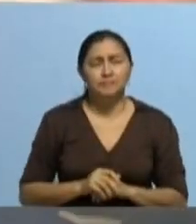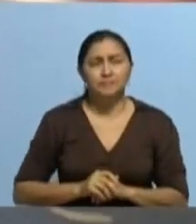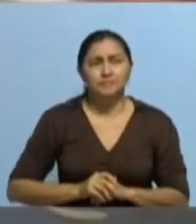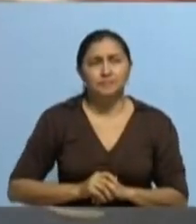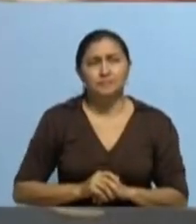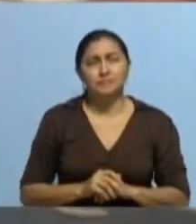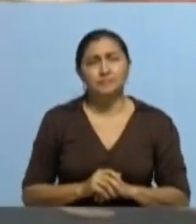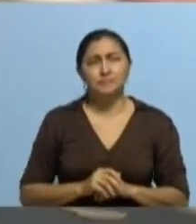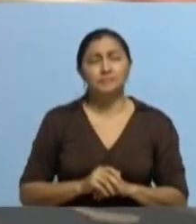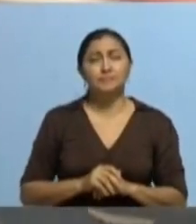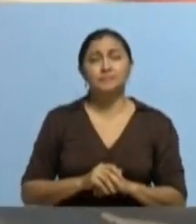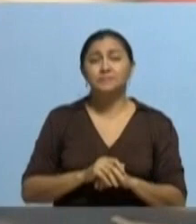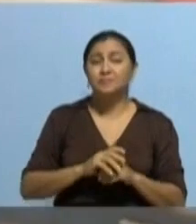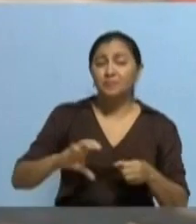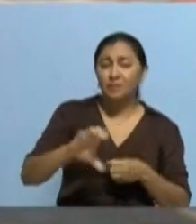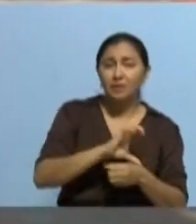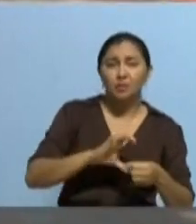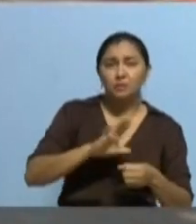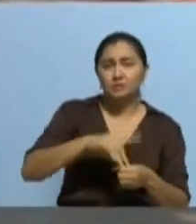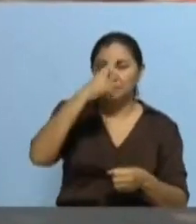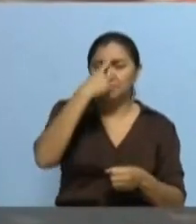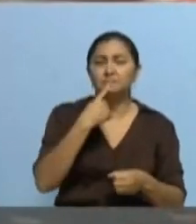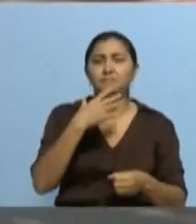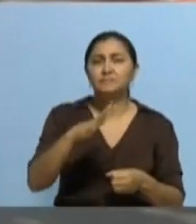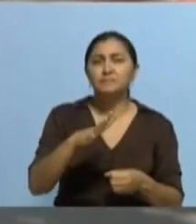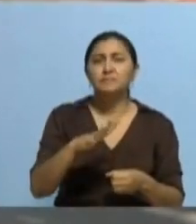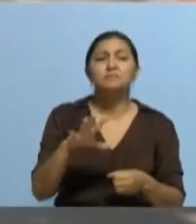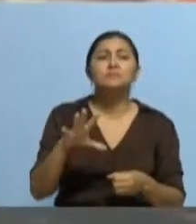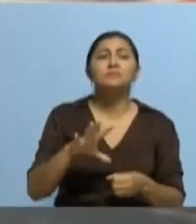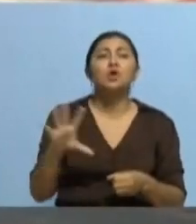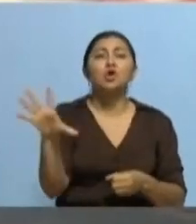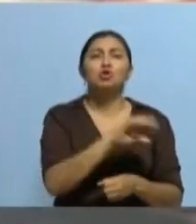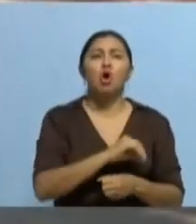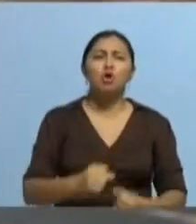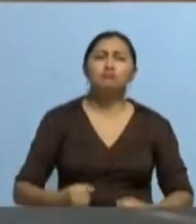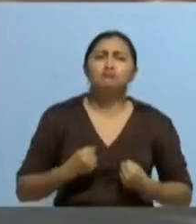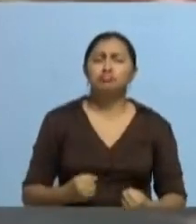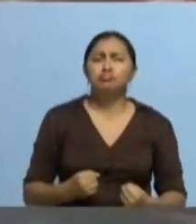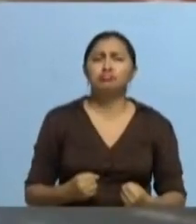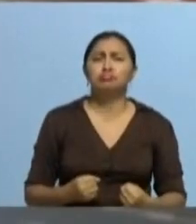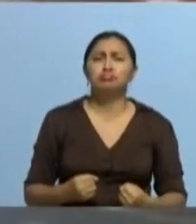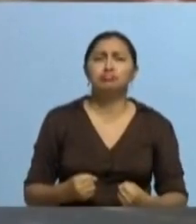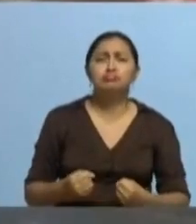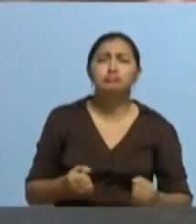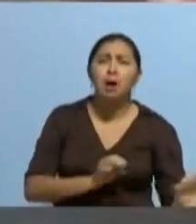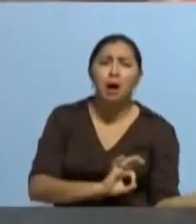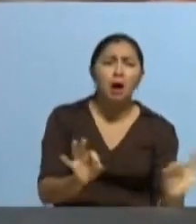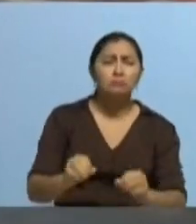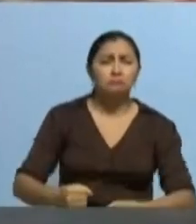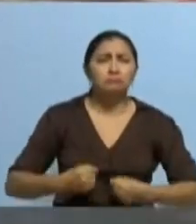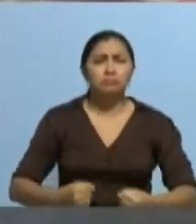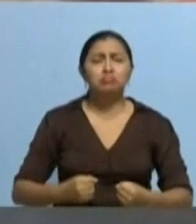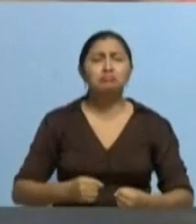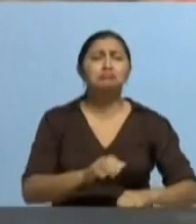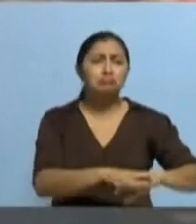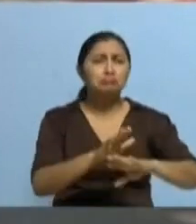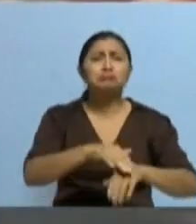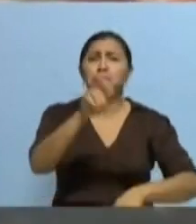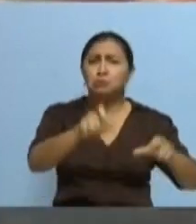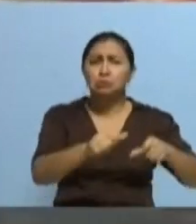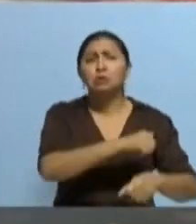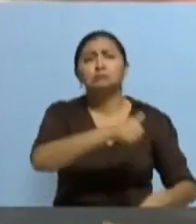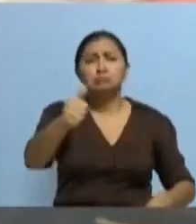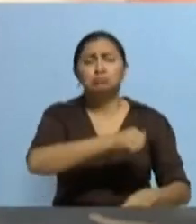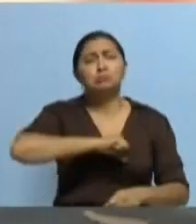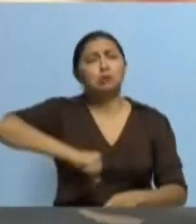La ciudad de Santa Marta está totalmente preparada, va a garantizar el derecho a la movilidad de la gente, el derecho